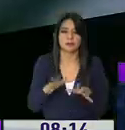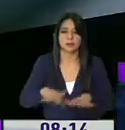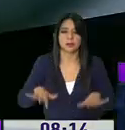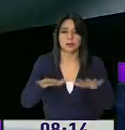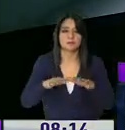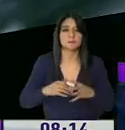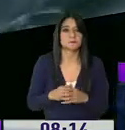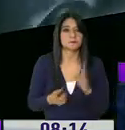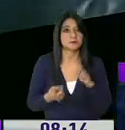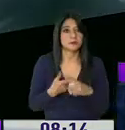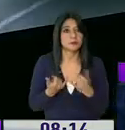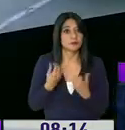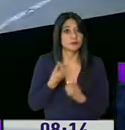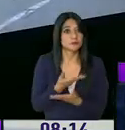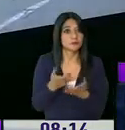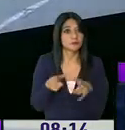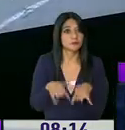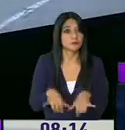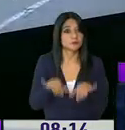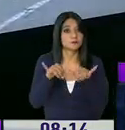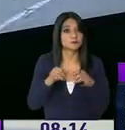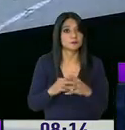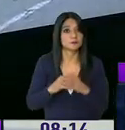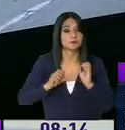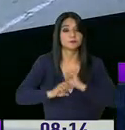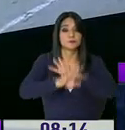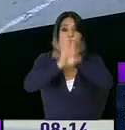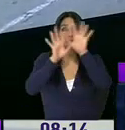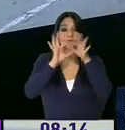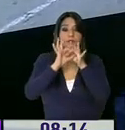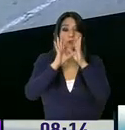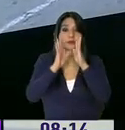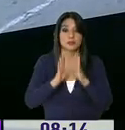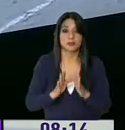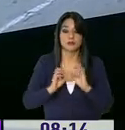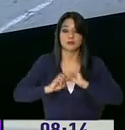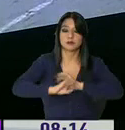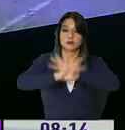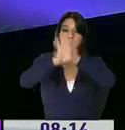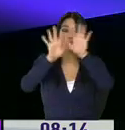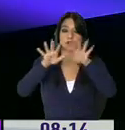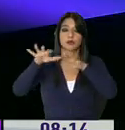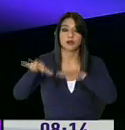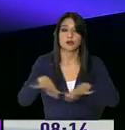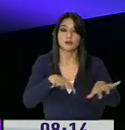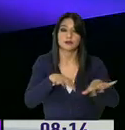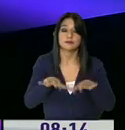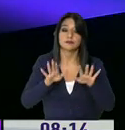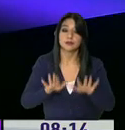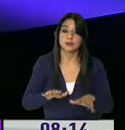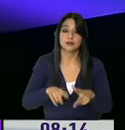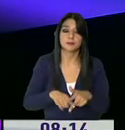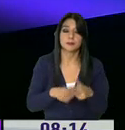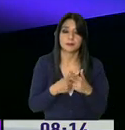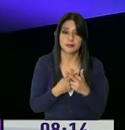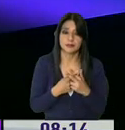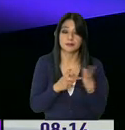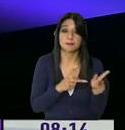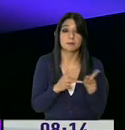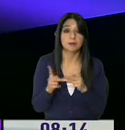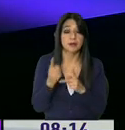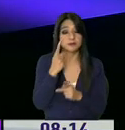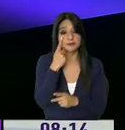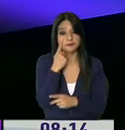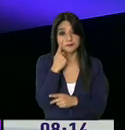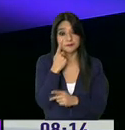información hasta el momento. Ustedes continúan con más. Clarísimo, Sofía Intimilla. Muy claro las actividades en las cuales este plan piloto que ha hablado